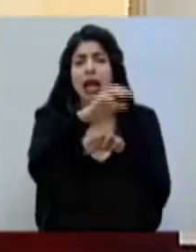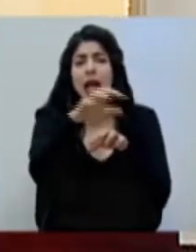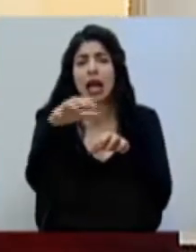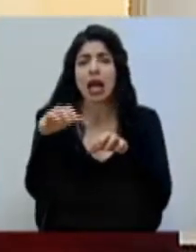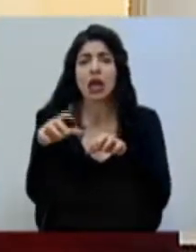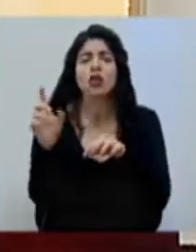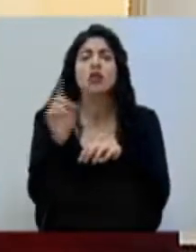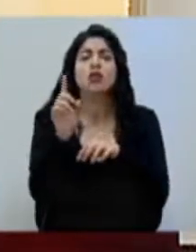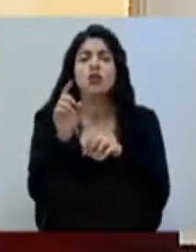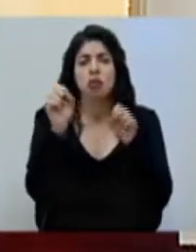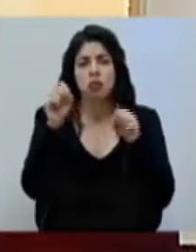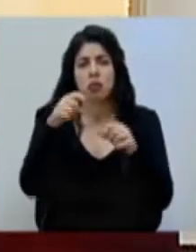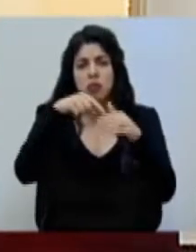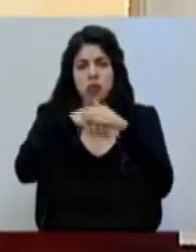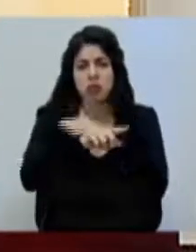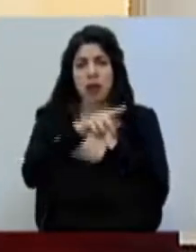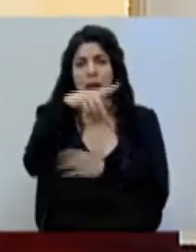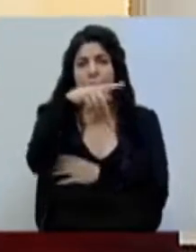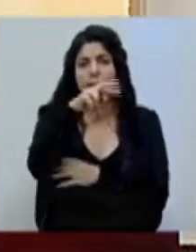puede visitar el sitio